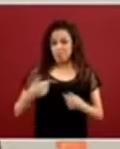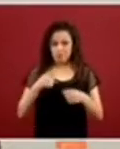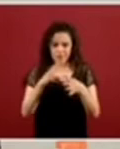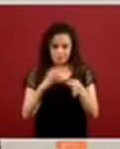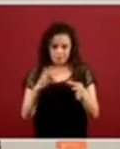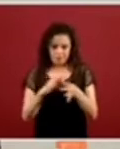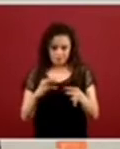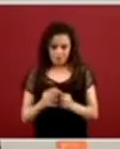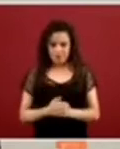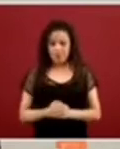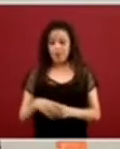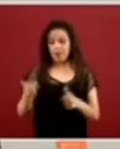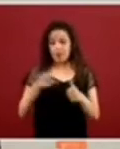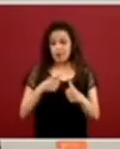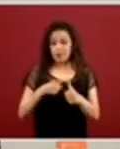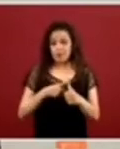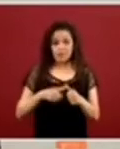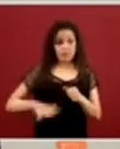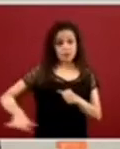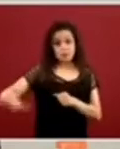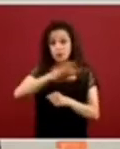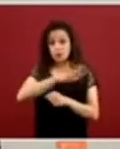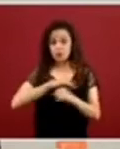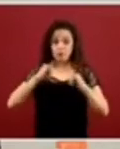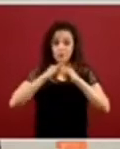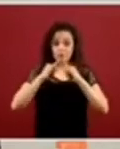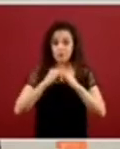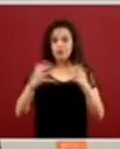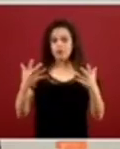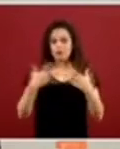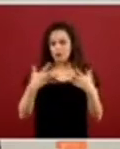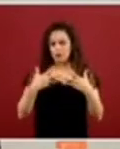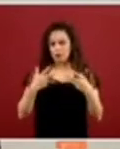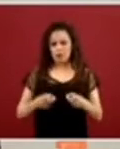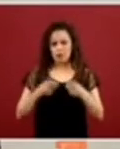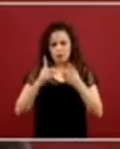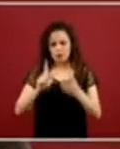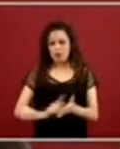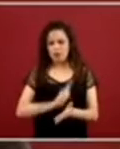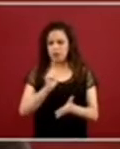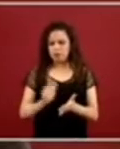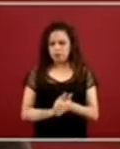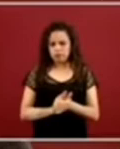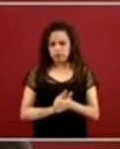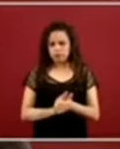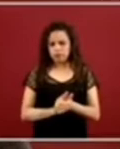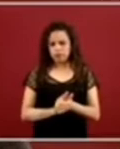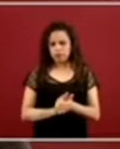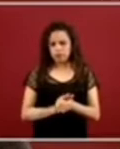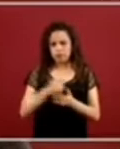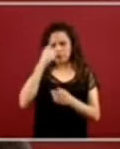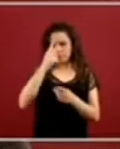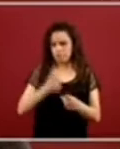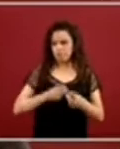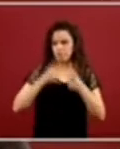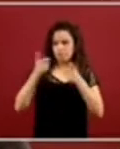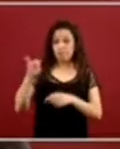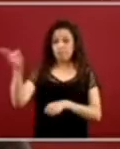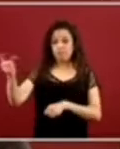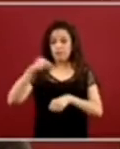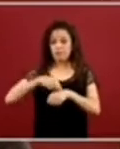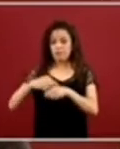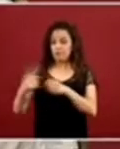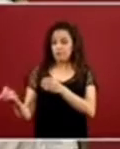Primero, todas las instituciones tenemos prestaciones de ley para estos médicos que serían contratados por